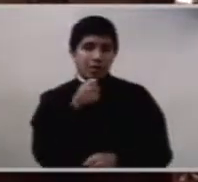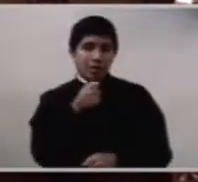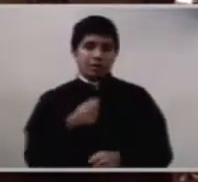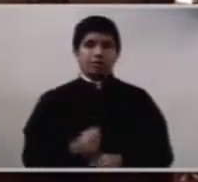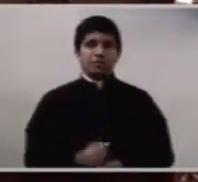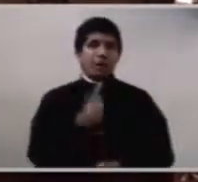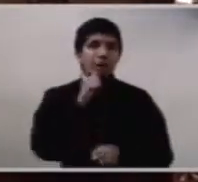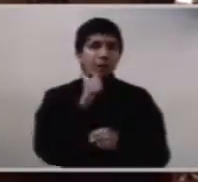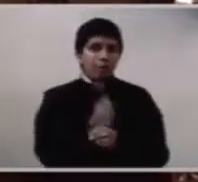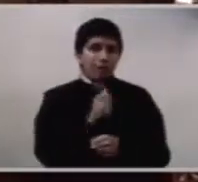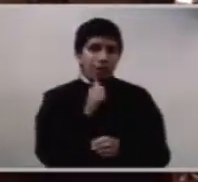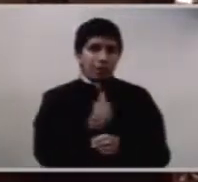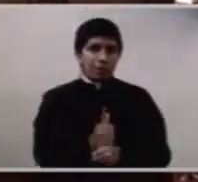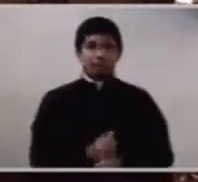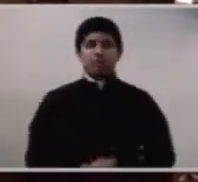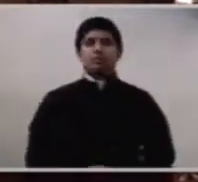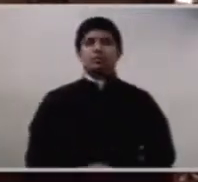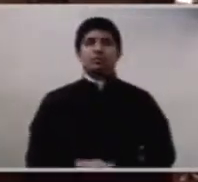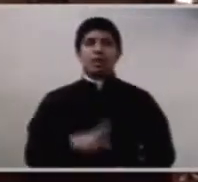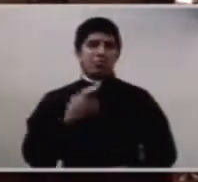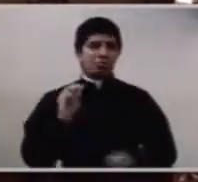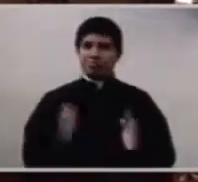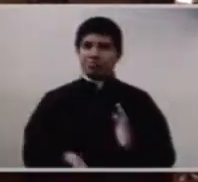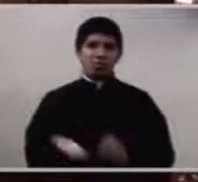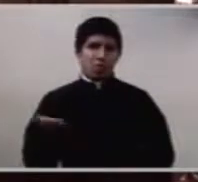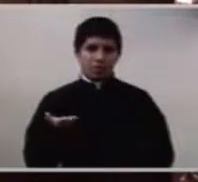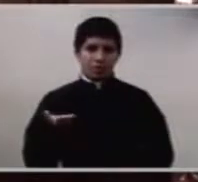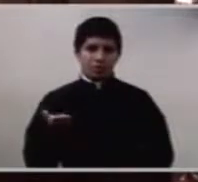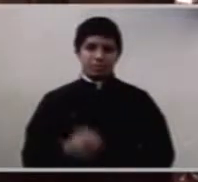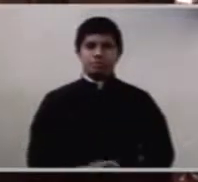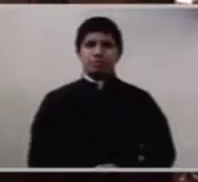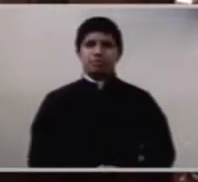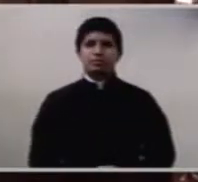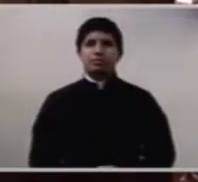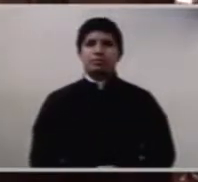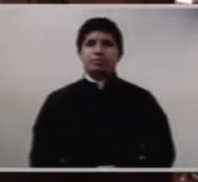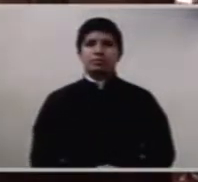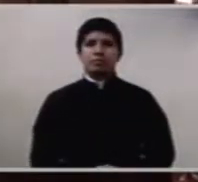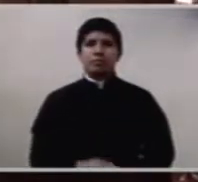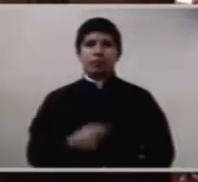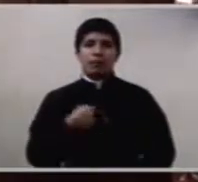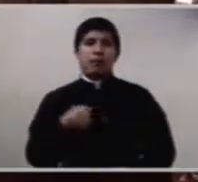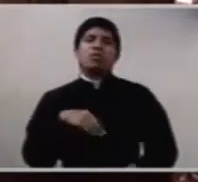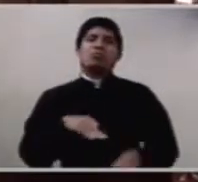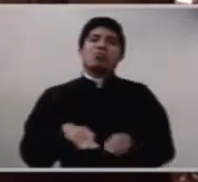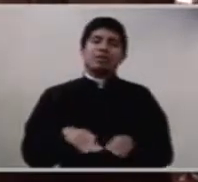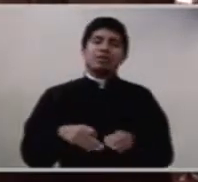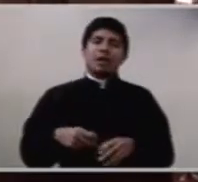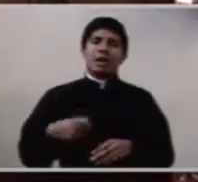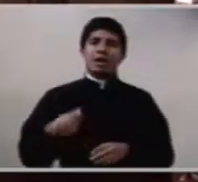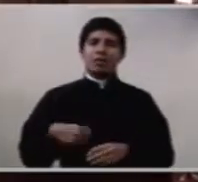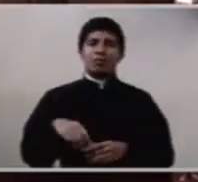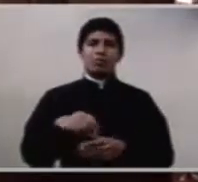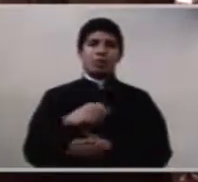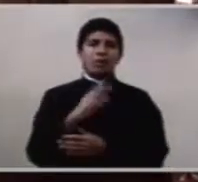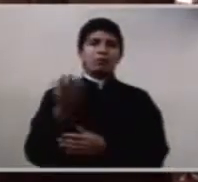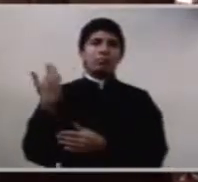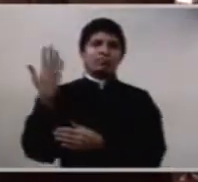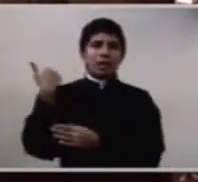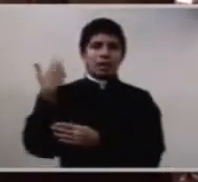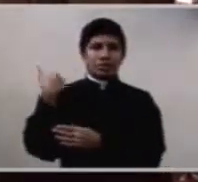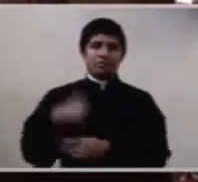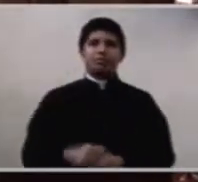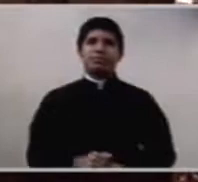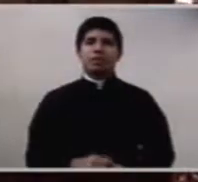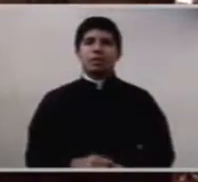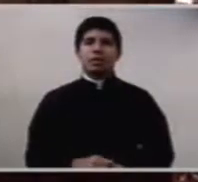no íbamos. Yo hace algunos años estuve trabajando en una universidad de aquí de México,